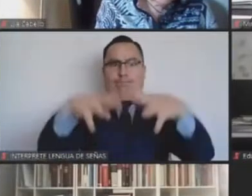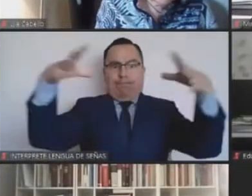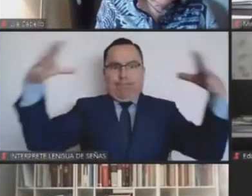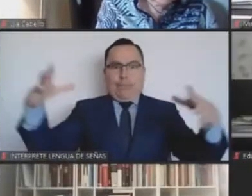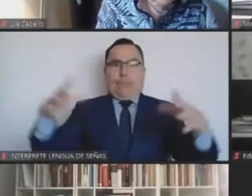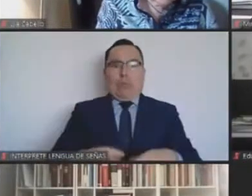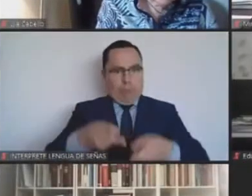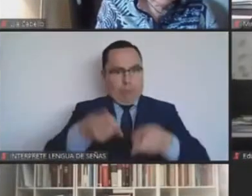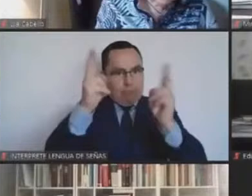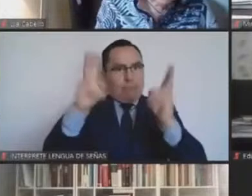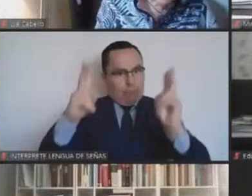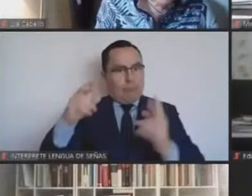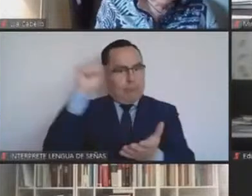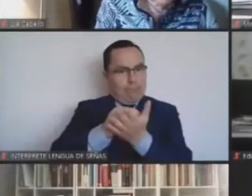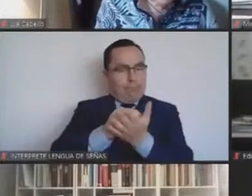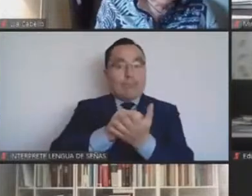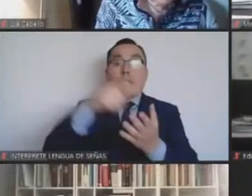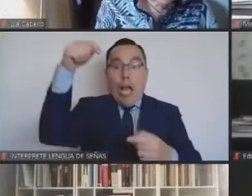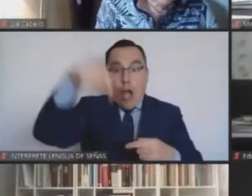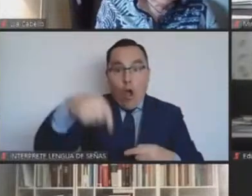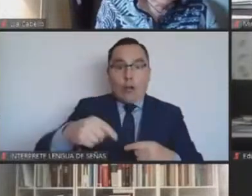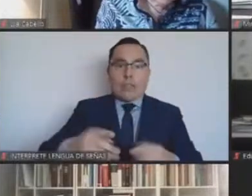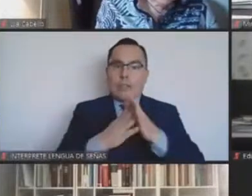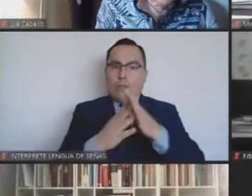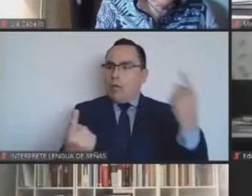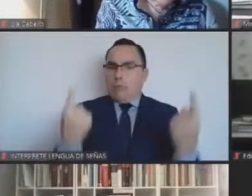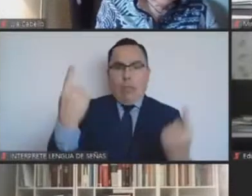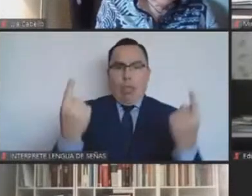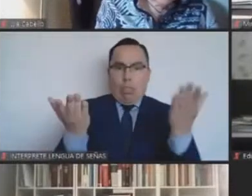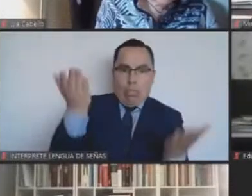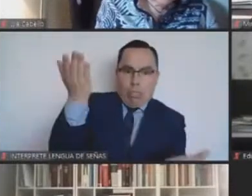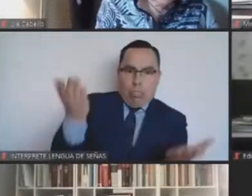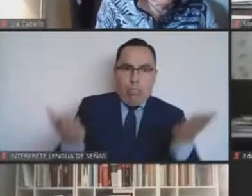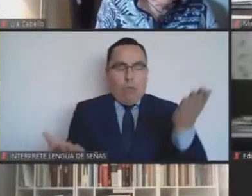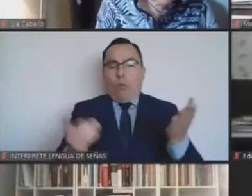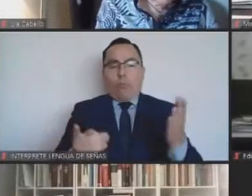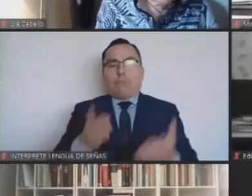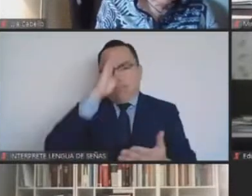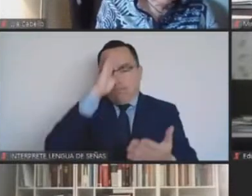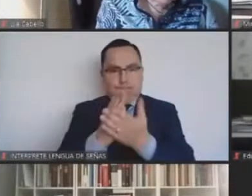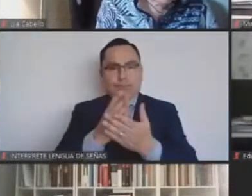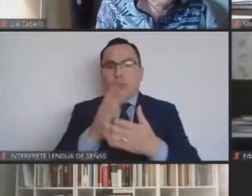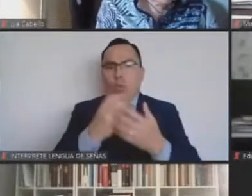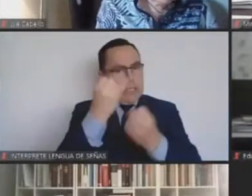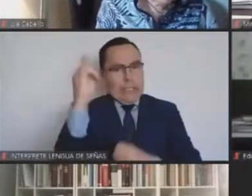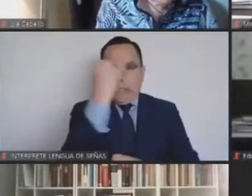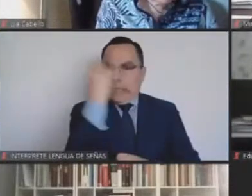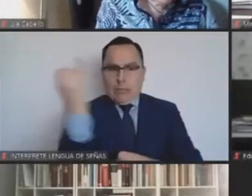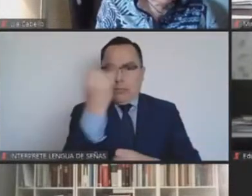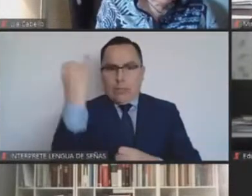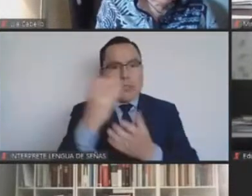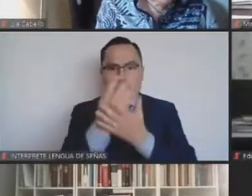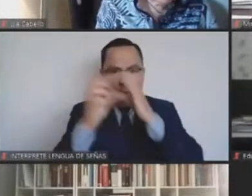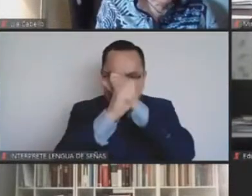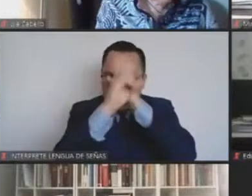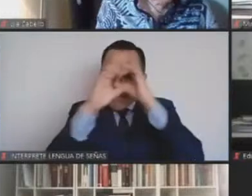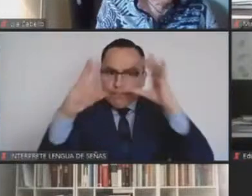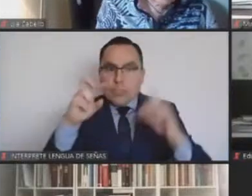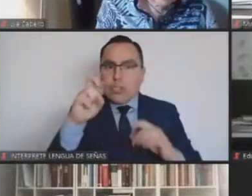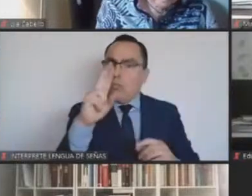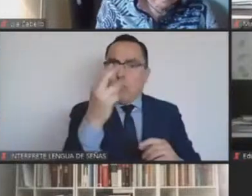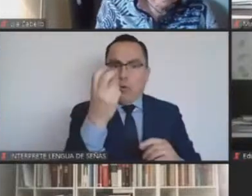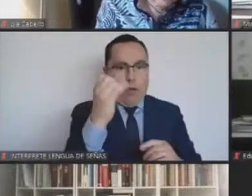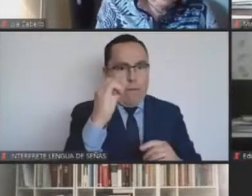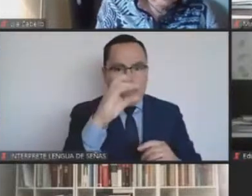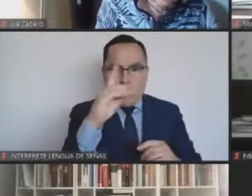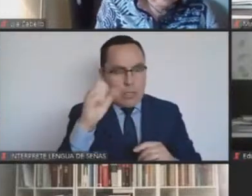valores se mantendrán la imparcialidad, la independencia, la probidad y la transparencia, demostrando